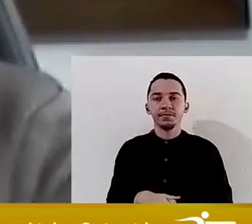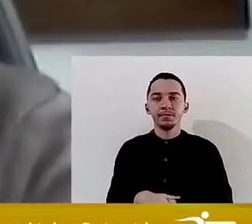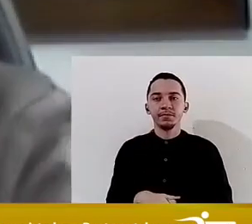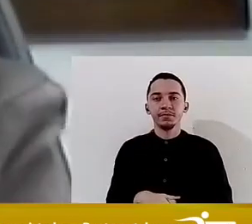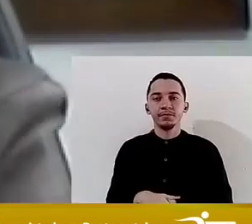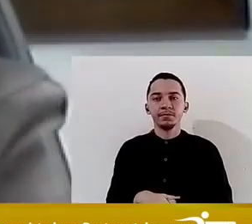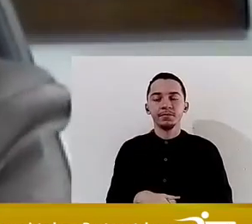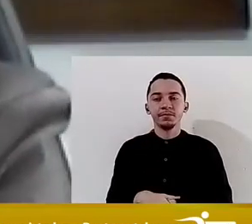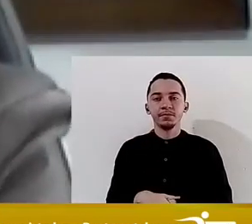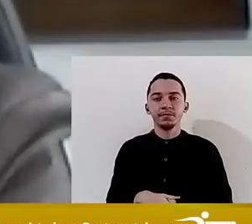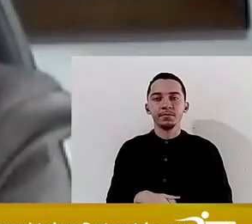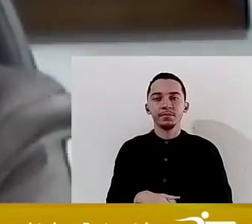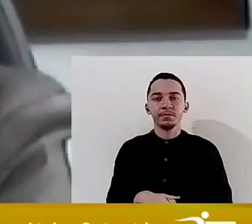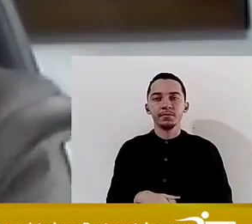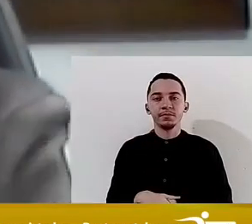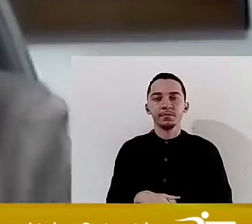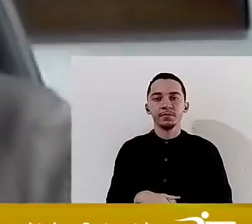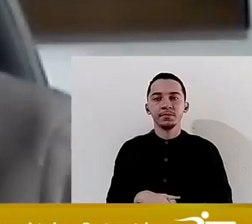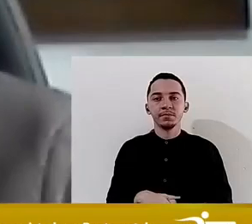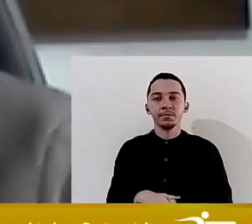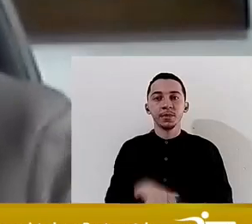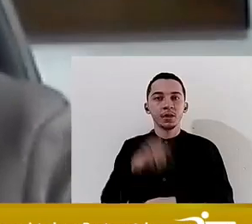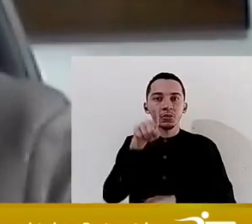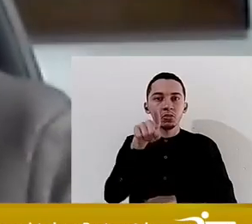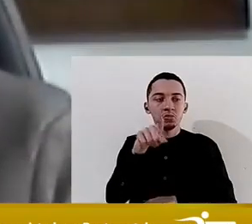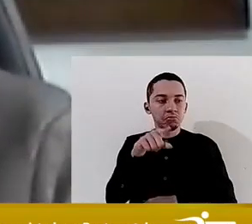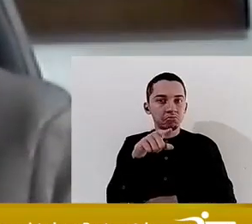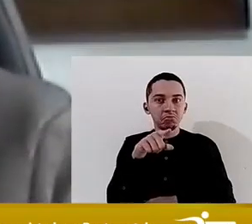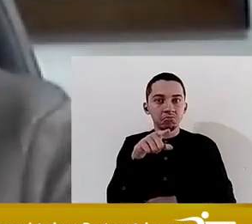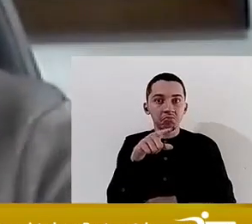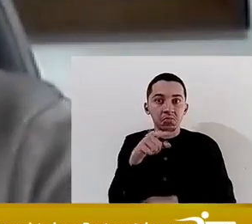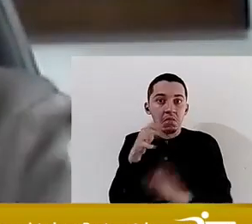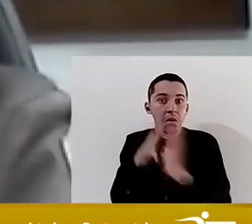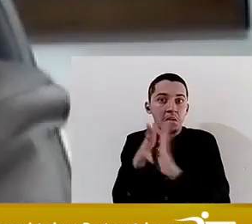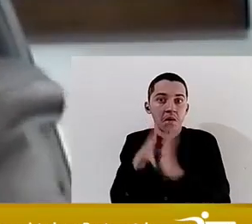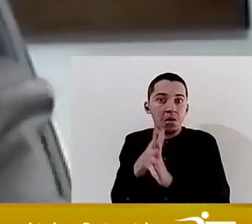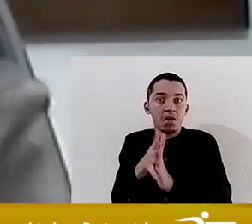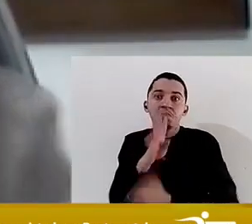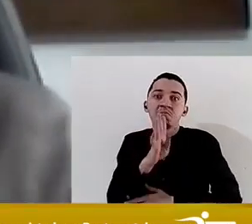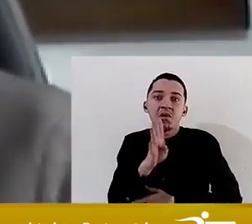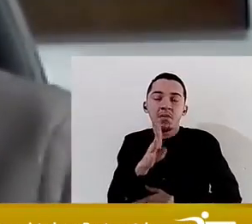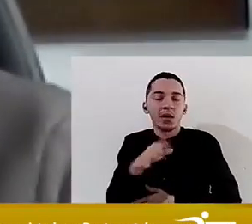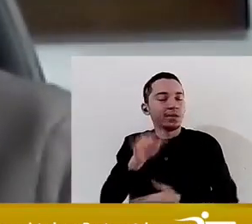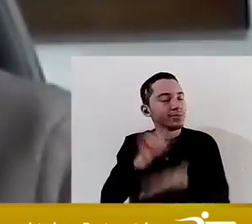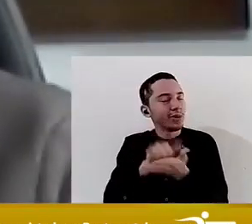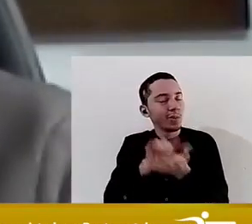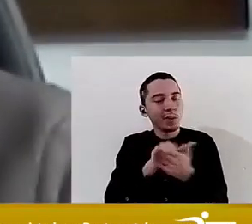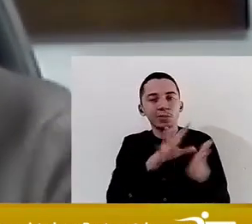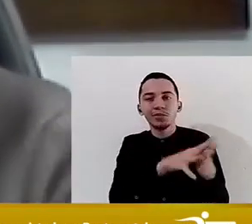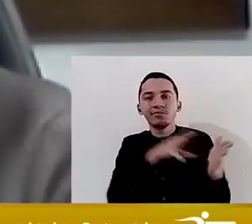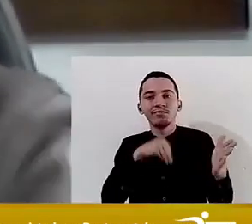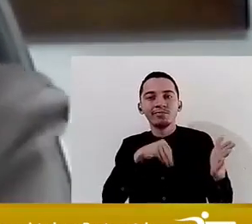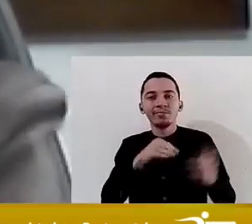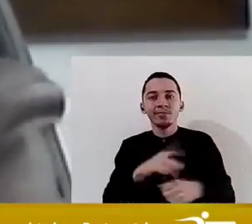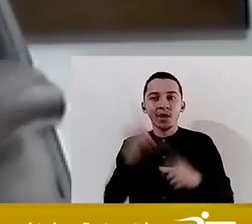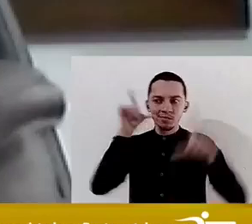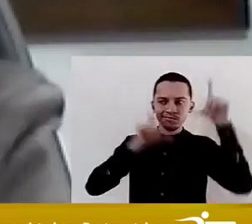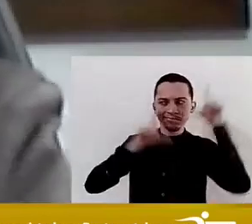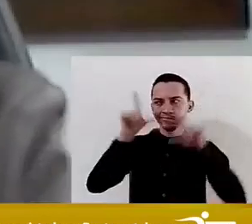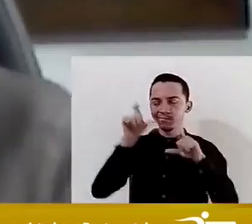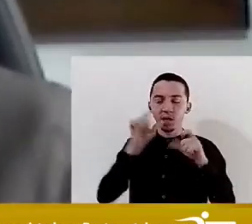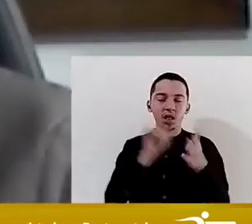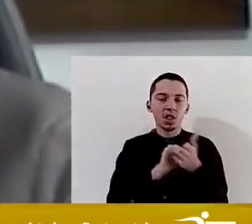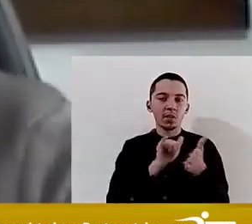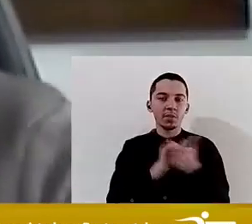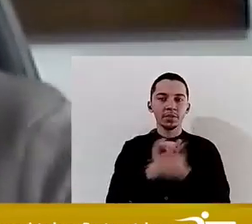Entonces tú dices las mismas palabras que el otro. Y haces el gesto que el otro. Y le pones la entonación